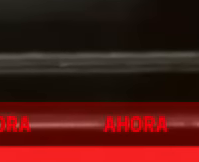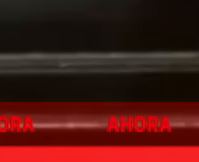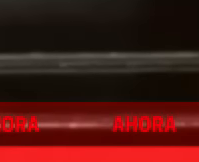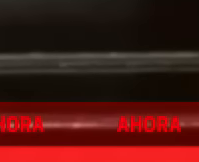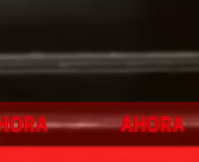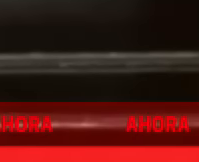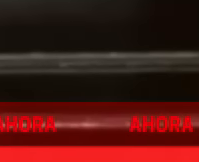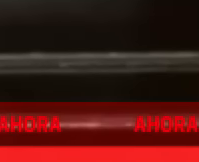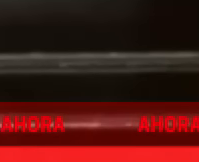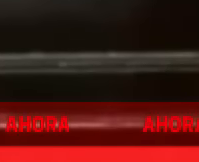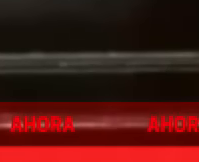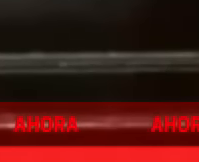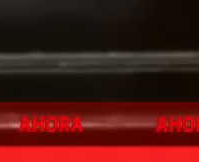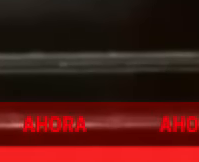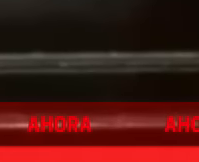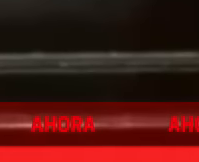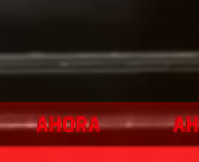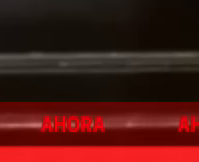general tiene mayoría.